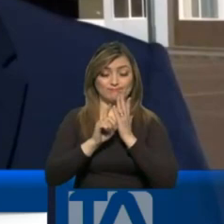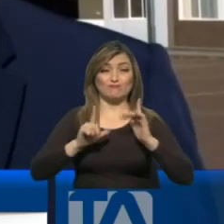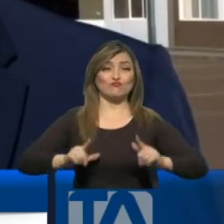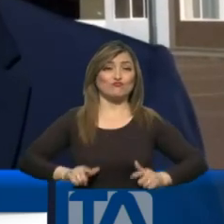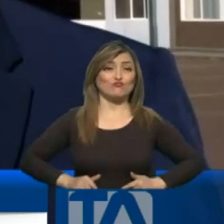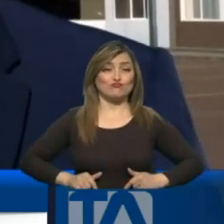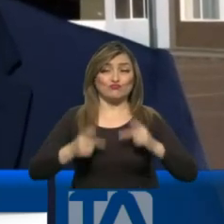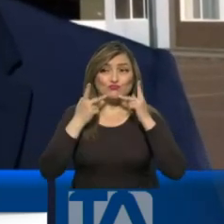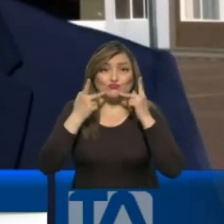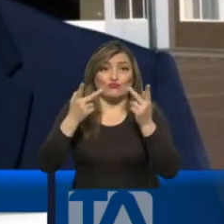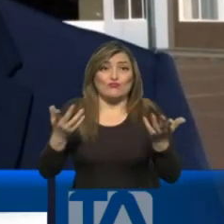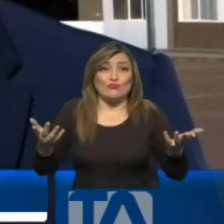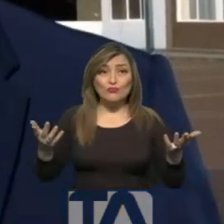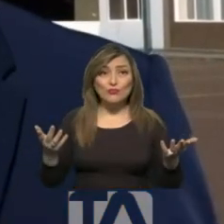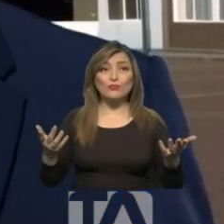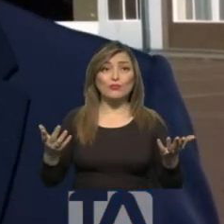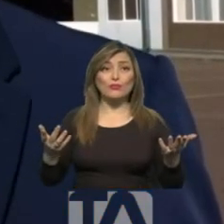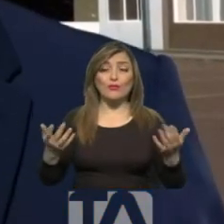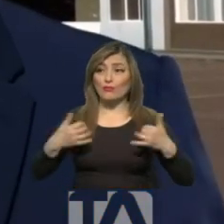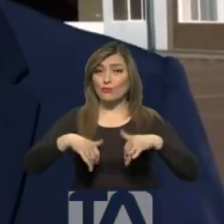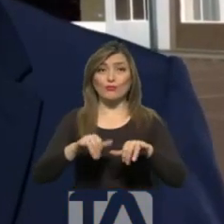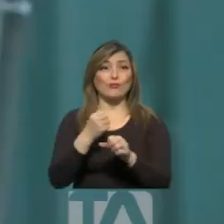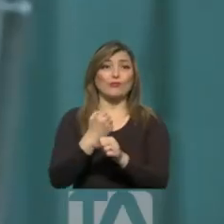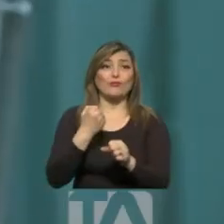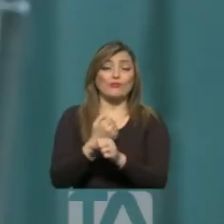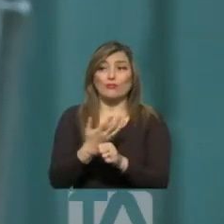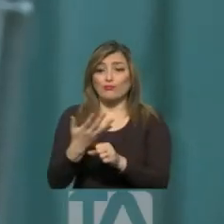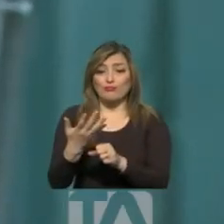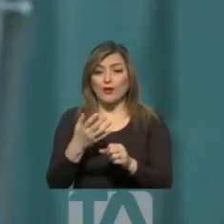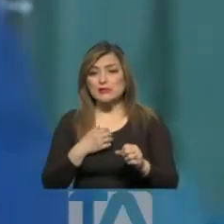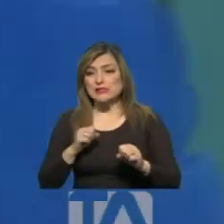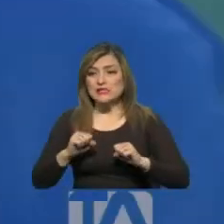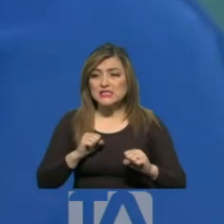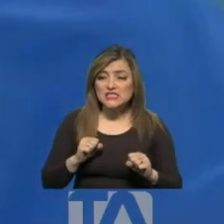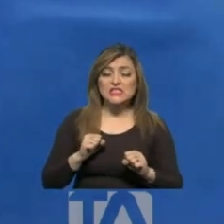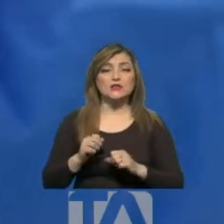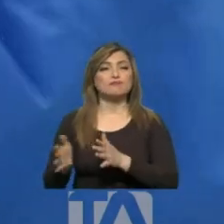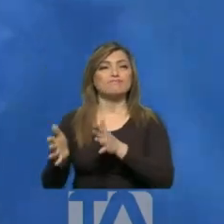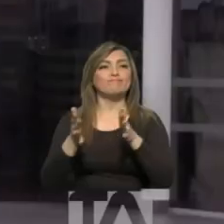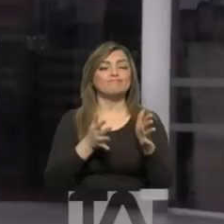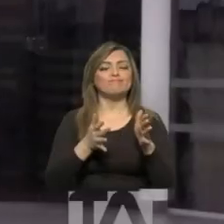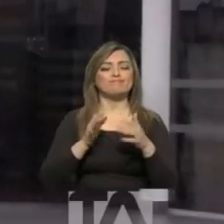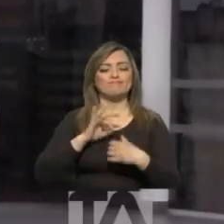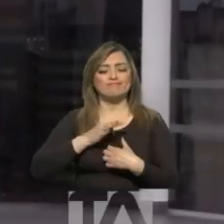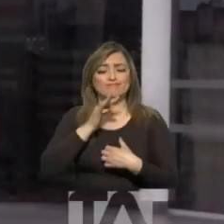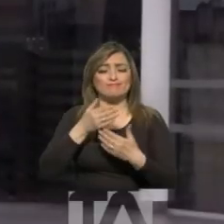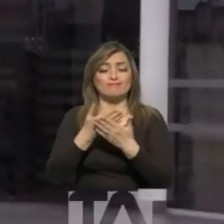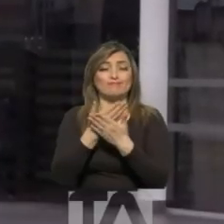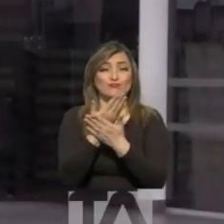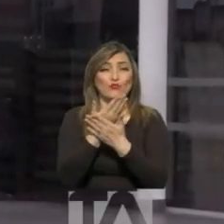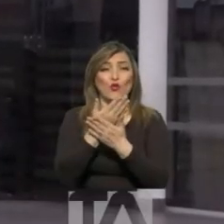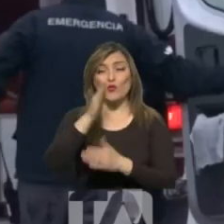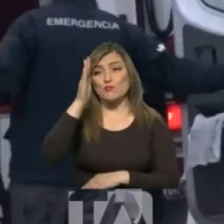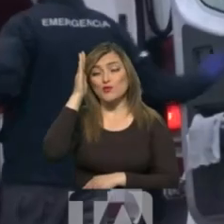Pública, independientemente de la variante que esté, nosotros continuamos trabajando. A ella se suma la variante sudafricana en el Hospital Luis Gabriel Dávila